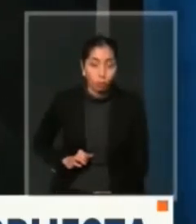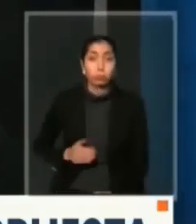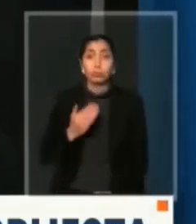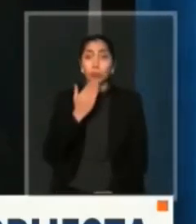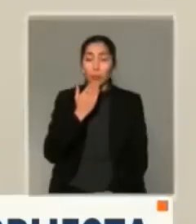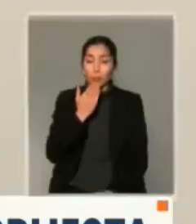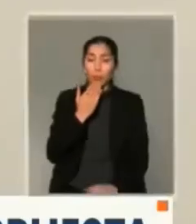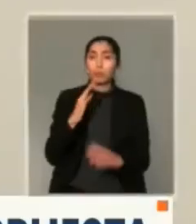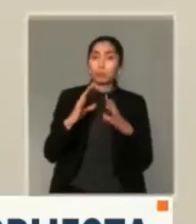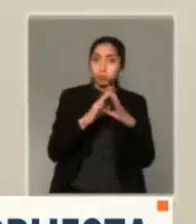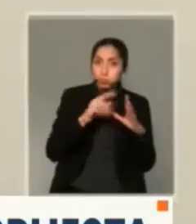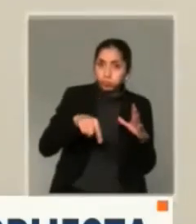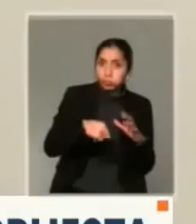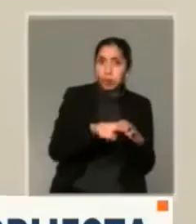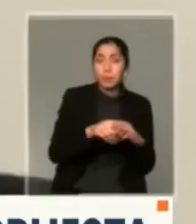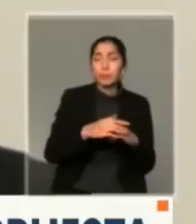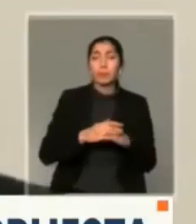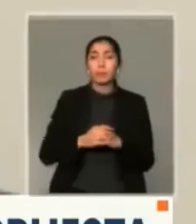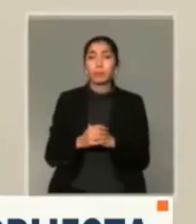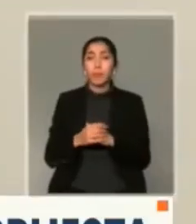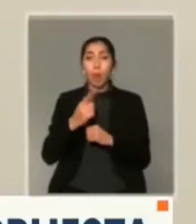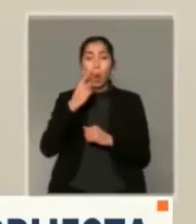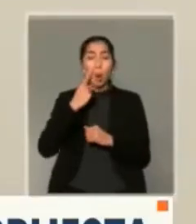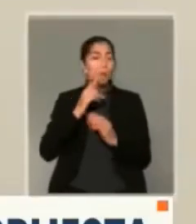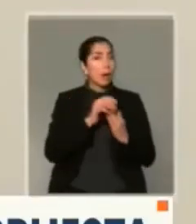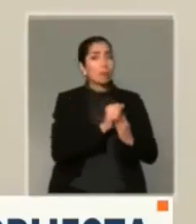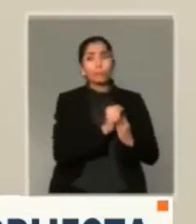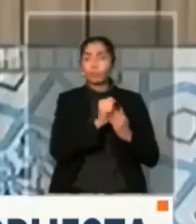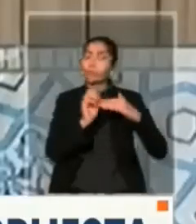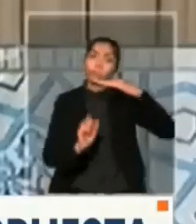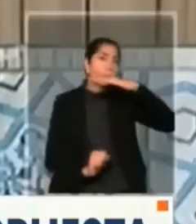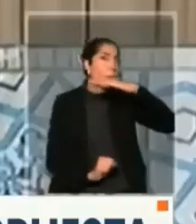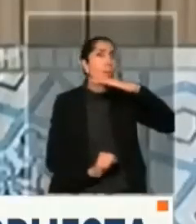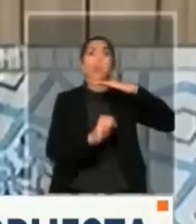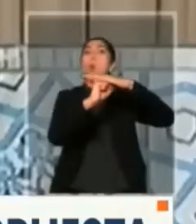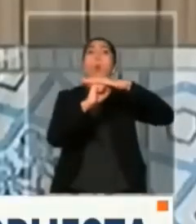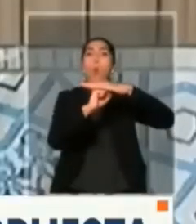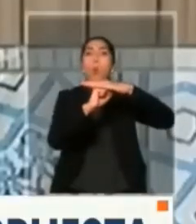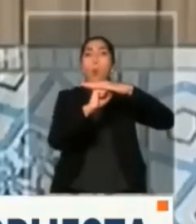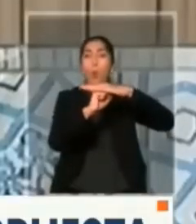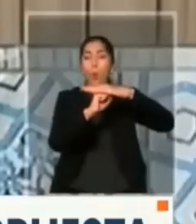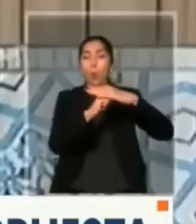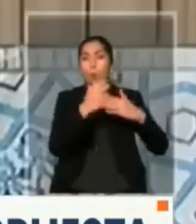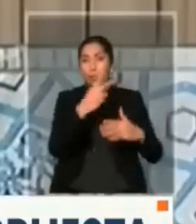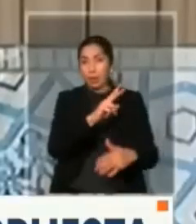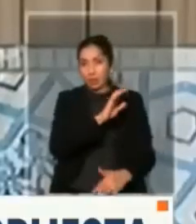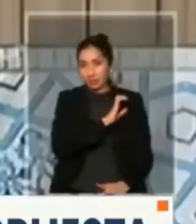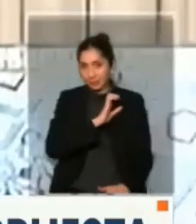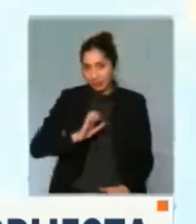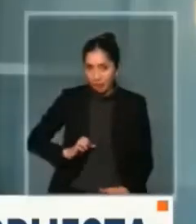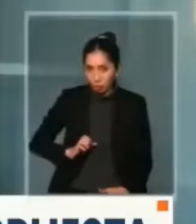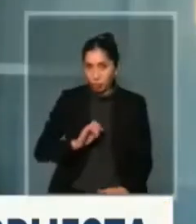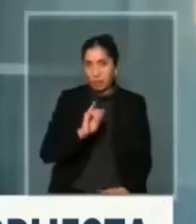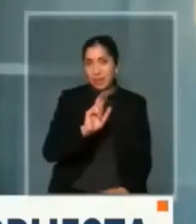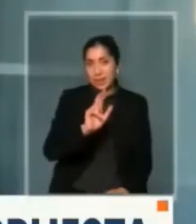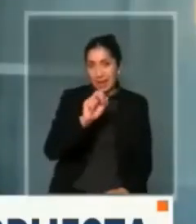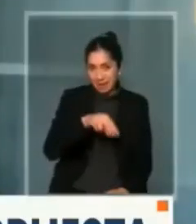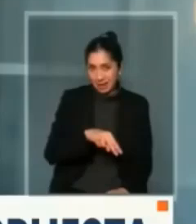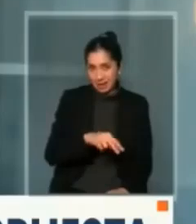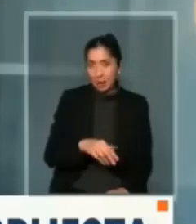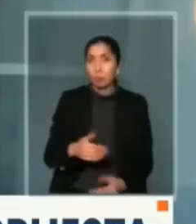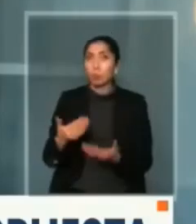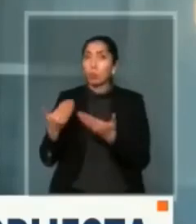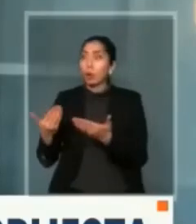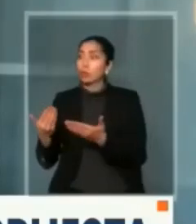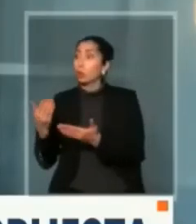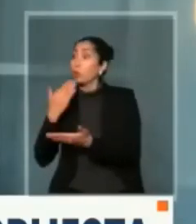Las posibilidades reales de que Estados Unidos se una a los ataques a Israel o permanezca al margen